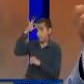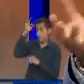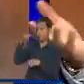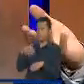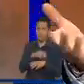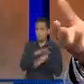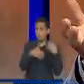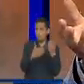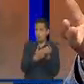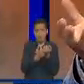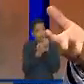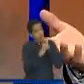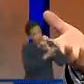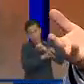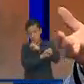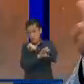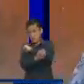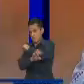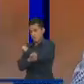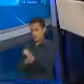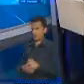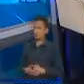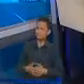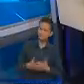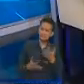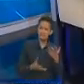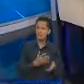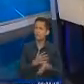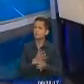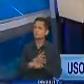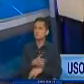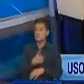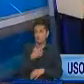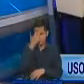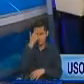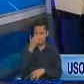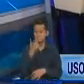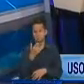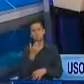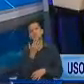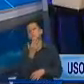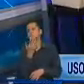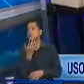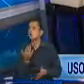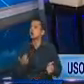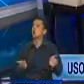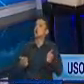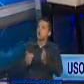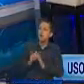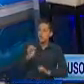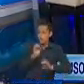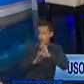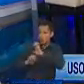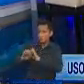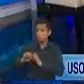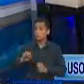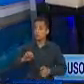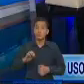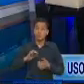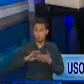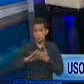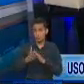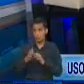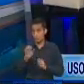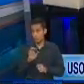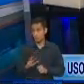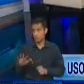bulla dieron, luego han sido cuestionados y han sido reevaluados, y la comunidad europea mismo tiene ahora